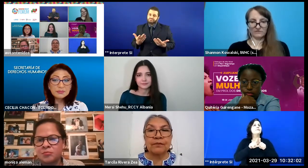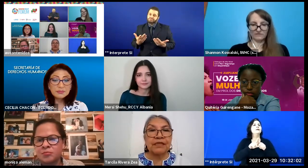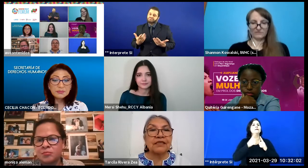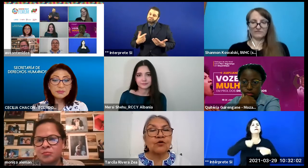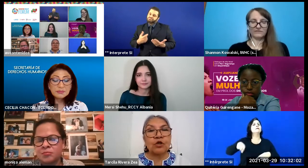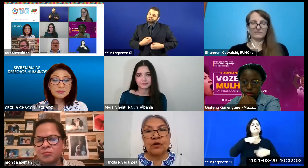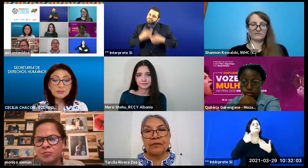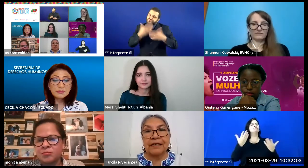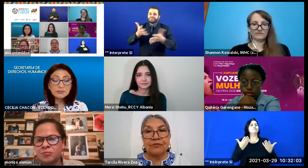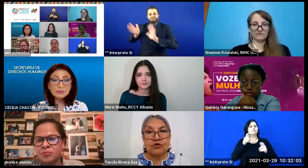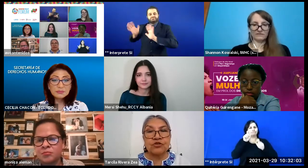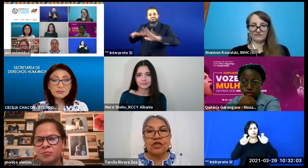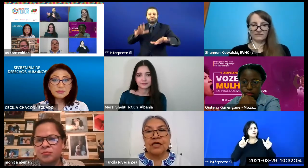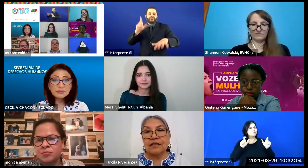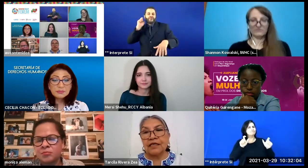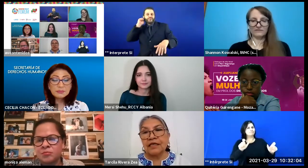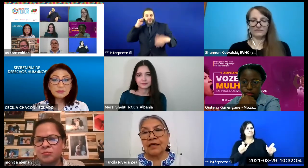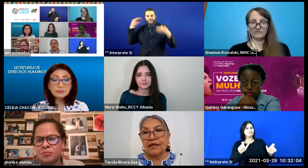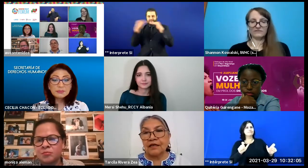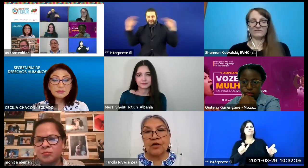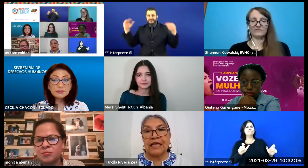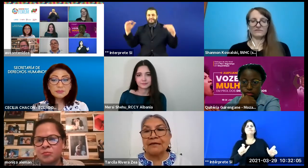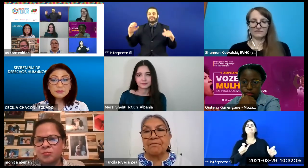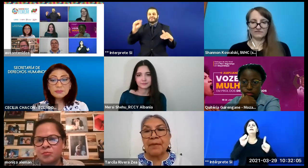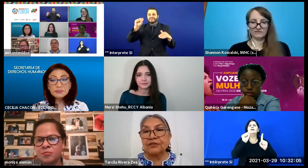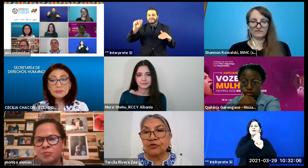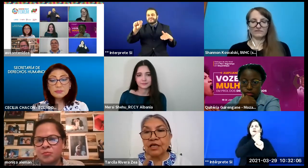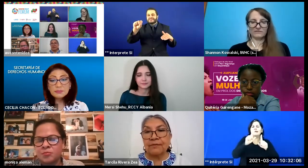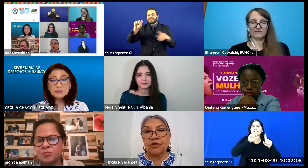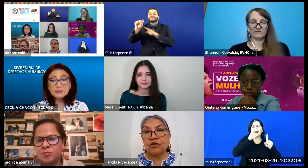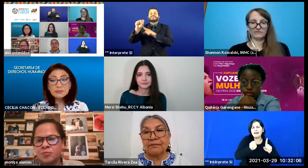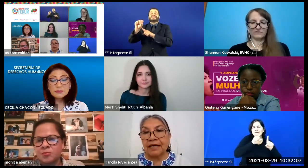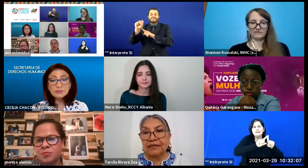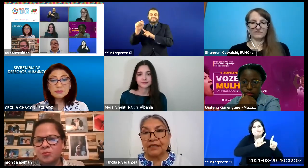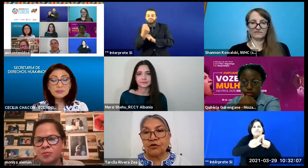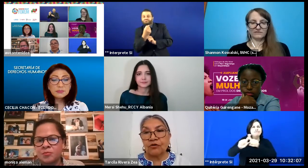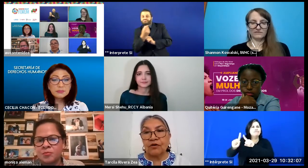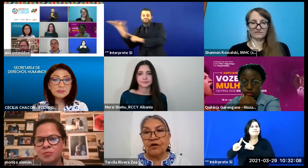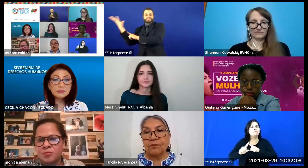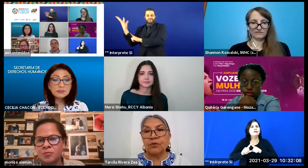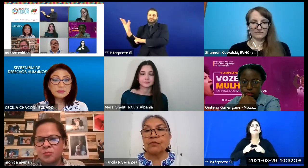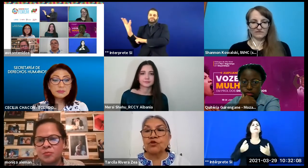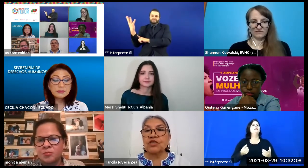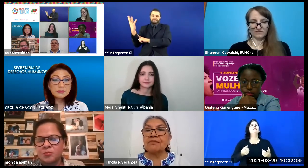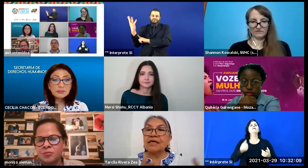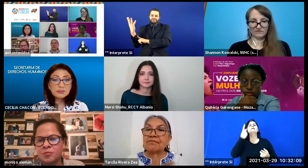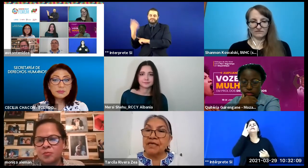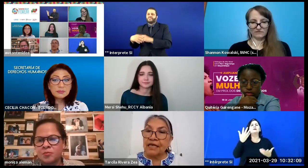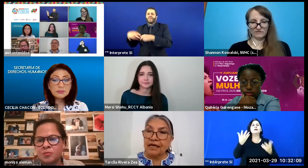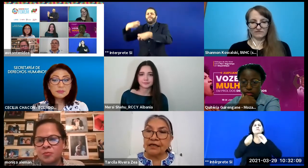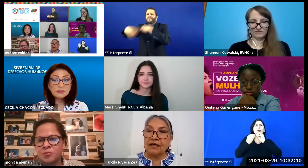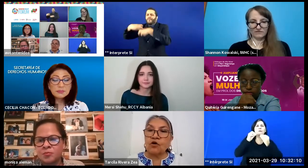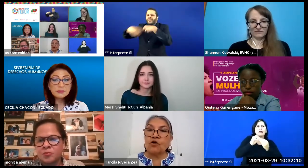que justamente cuando hablemos del impacto del cambio climático podamos